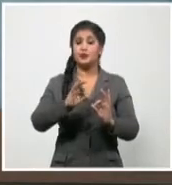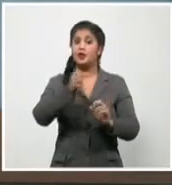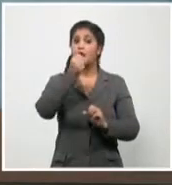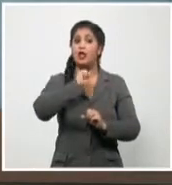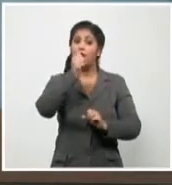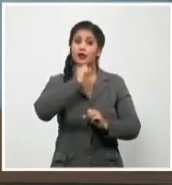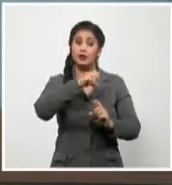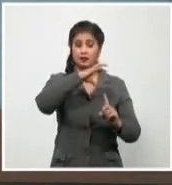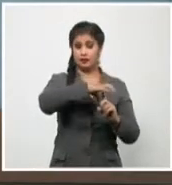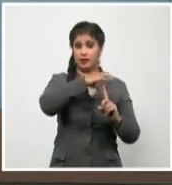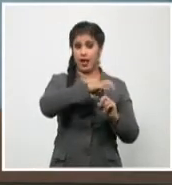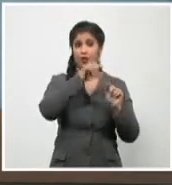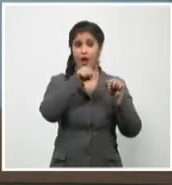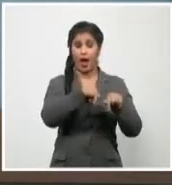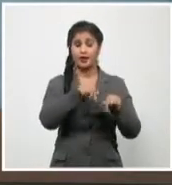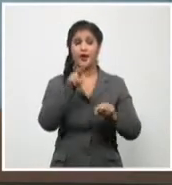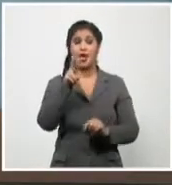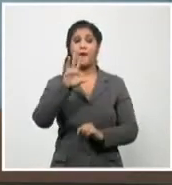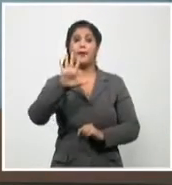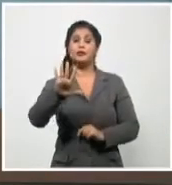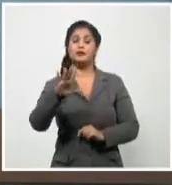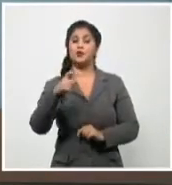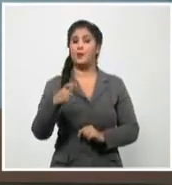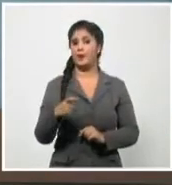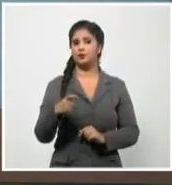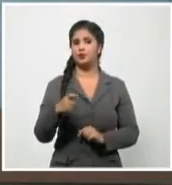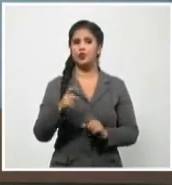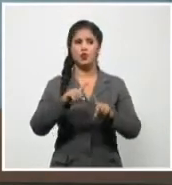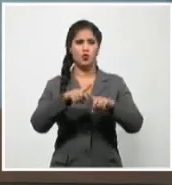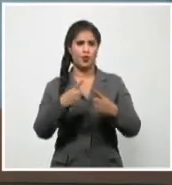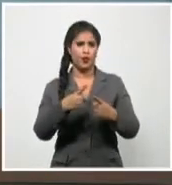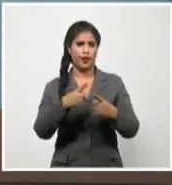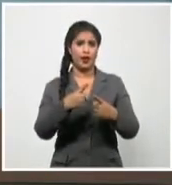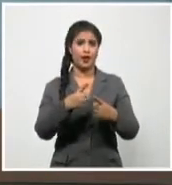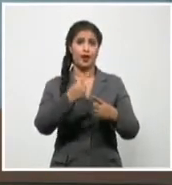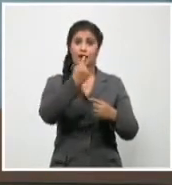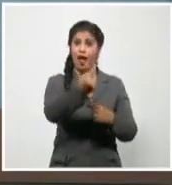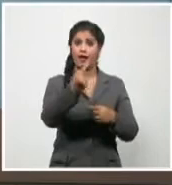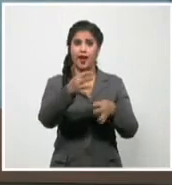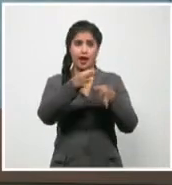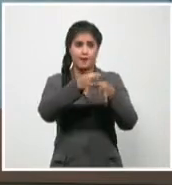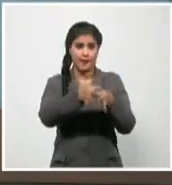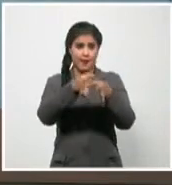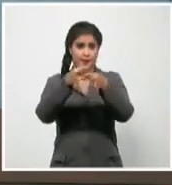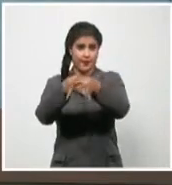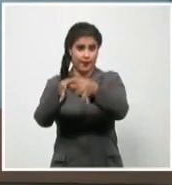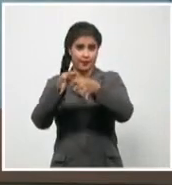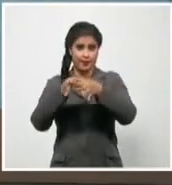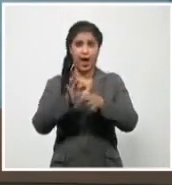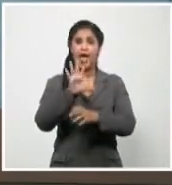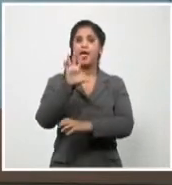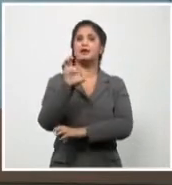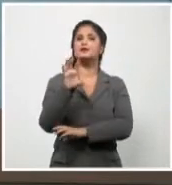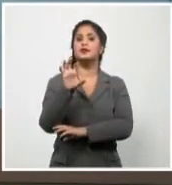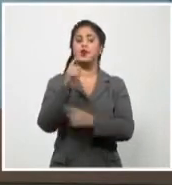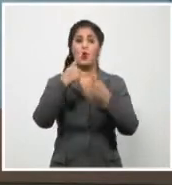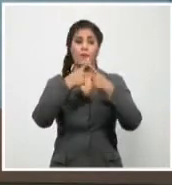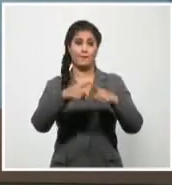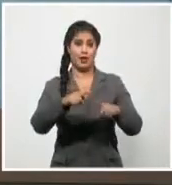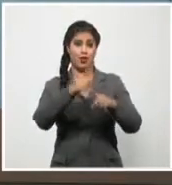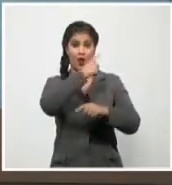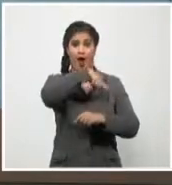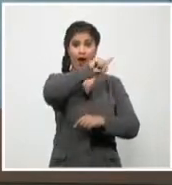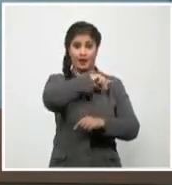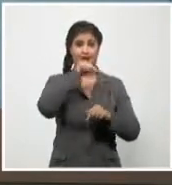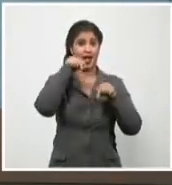coppelia cuesta 25 pesos porque la bola vale 5 pesos pero en el reportaje que publicó ayer este mismo